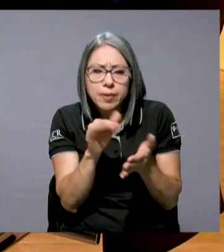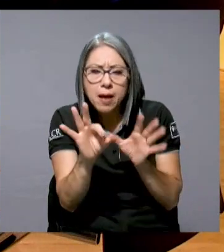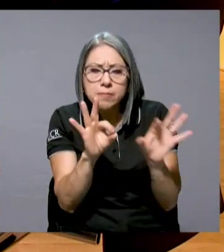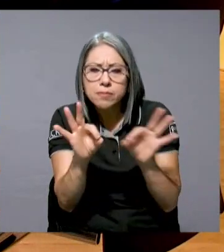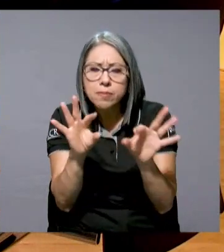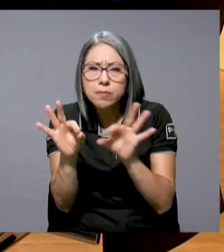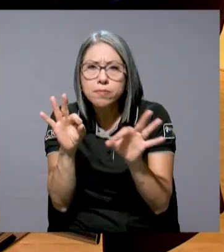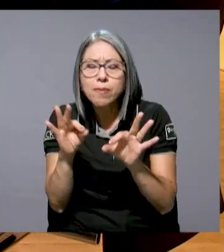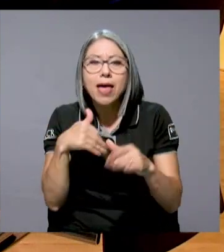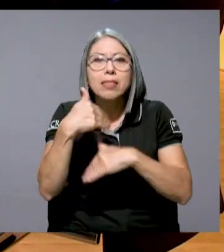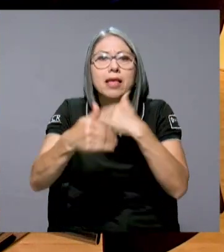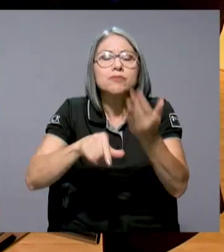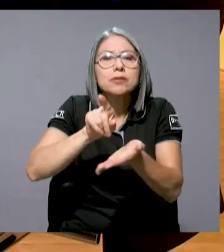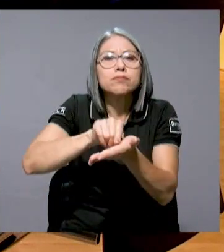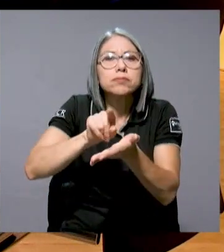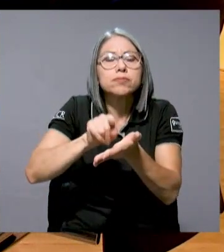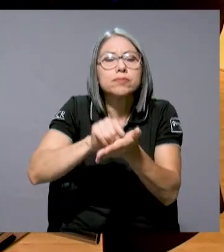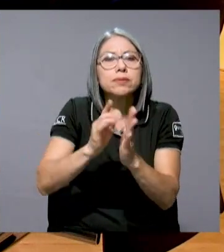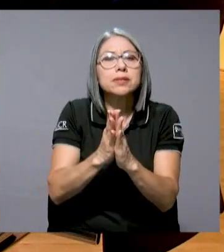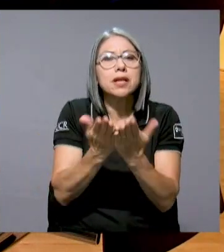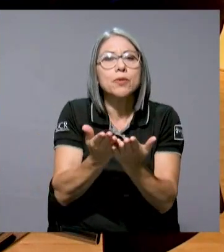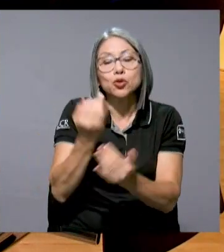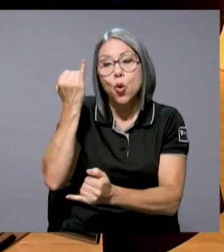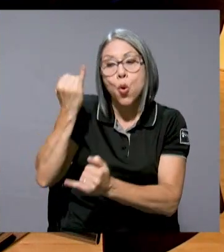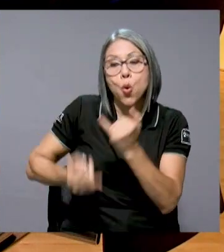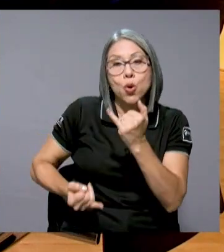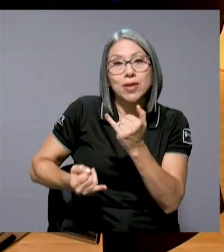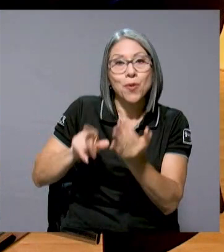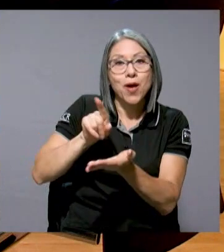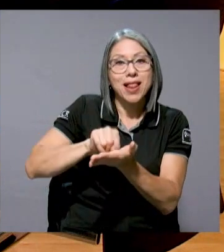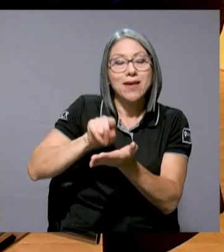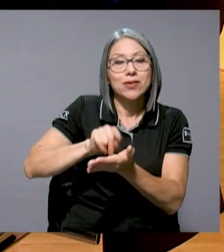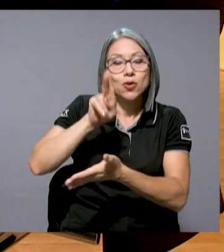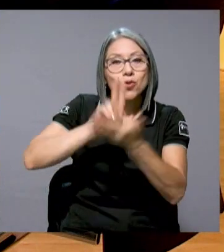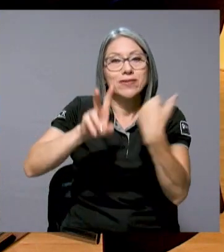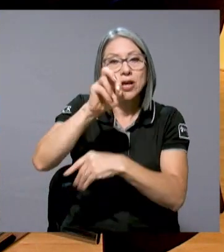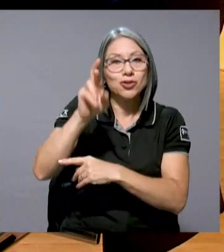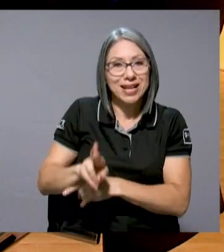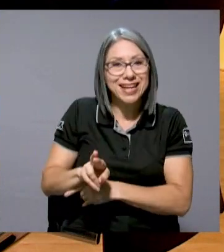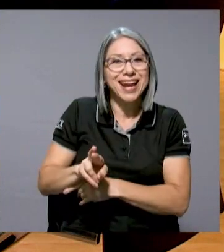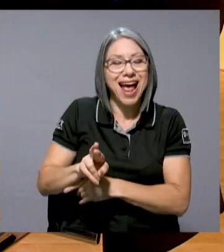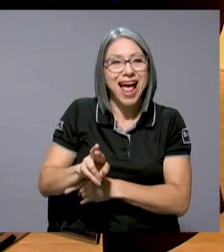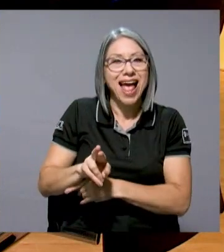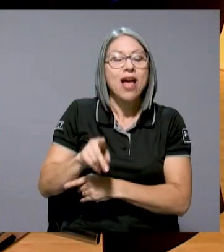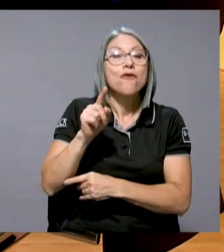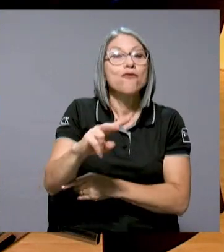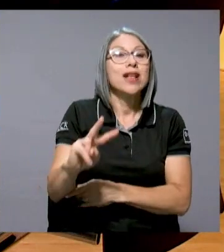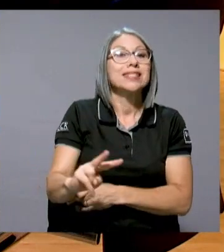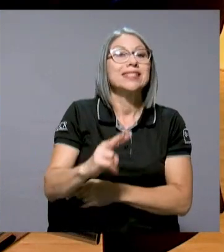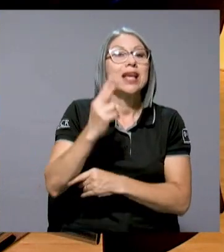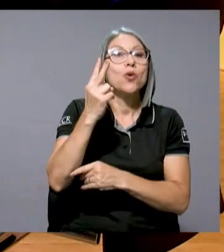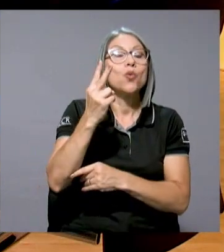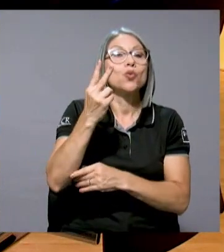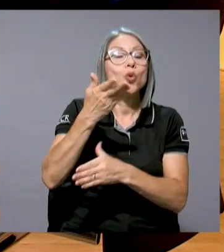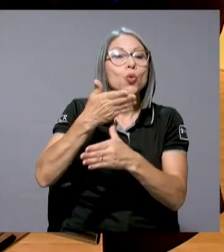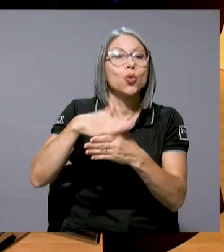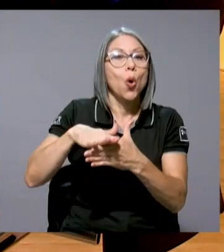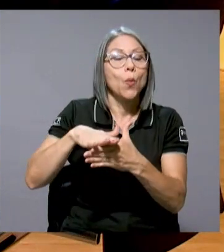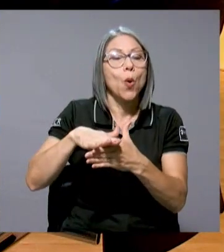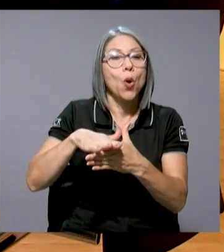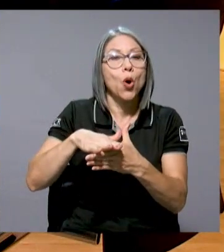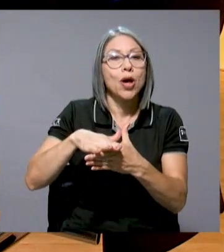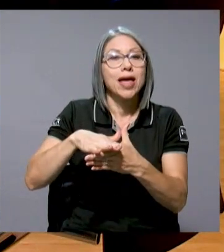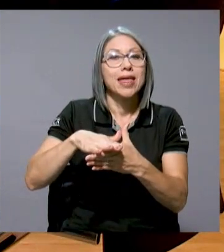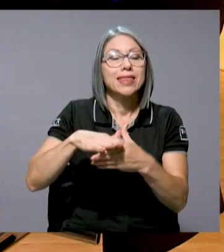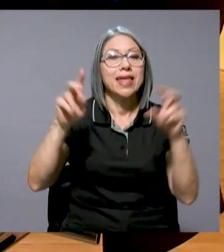el último que se editó por la editorial de la Universidad de Costa Rica fueron el segundo tomo